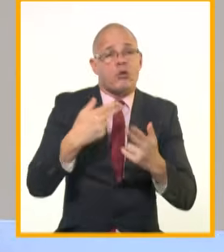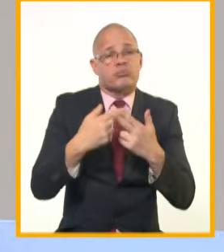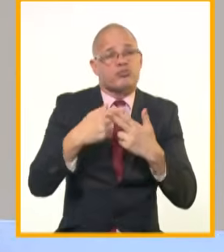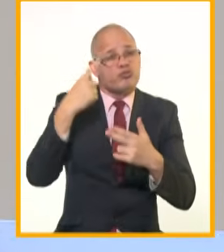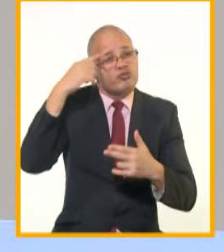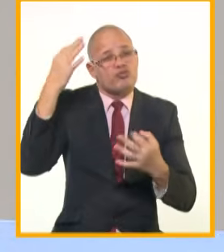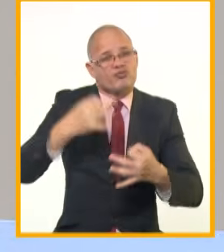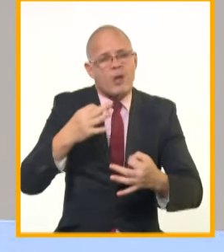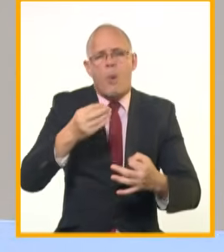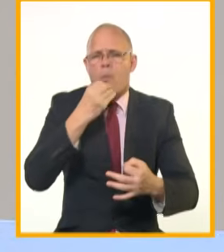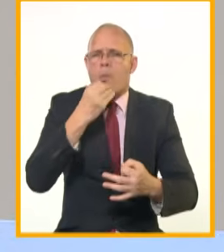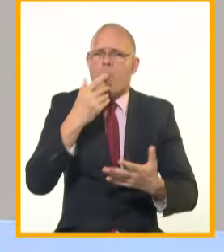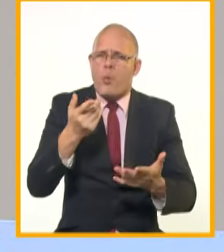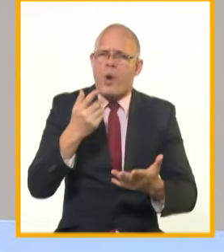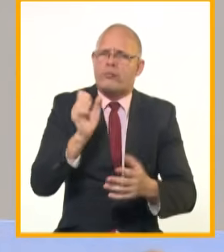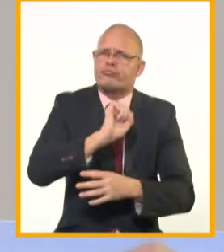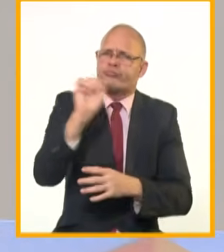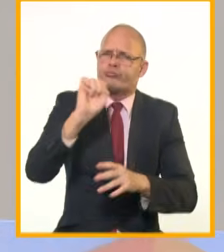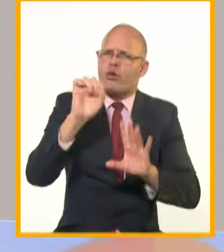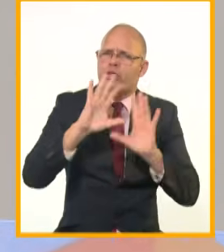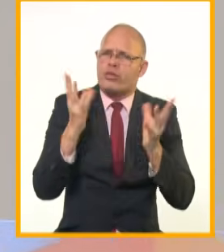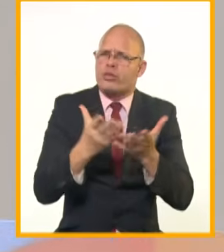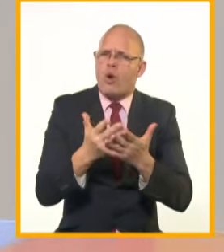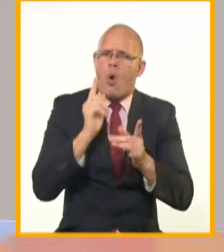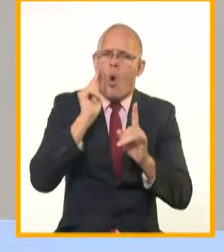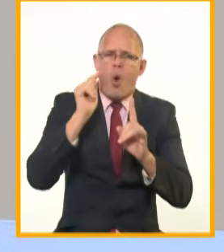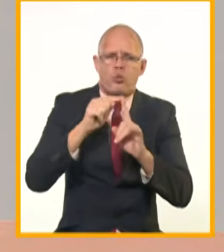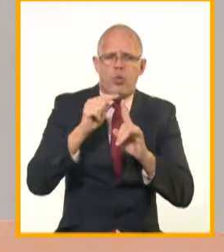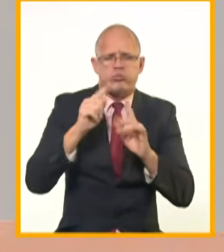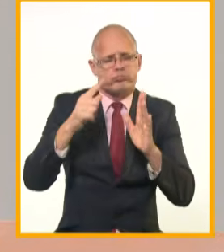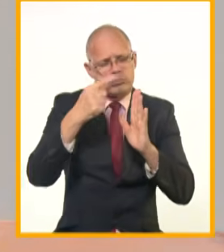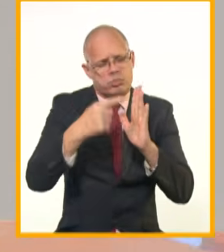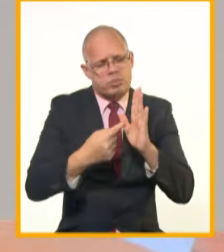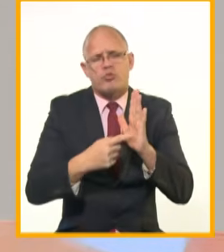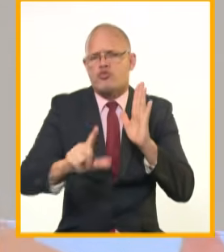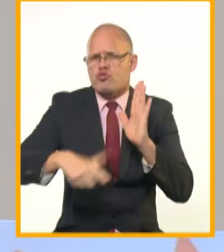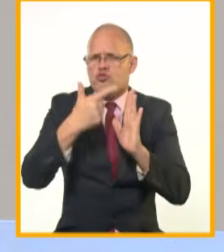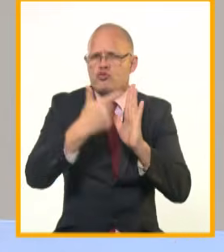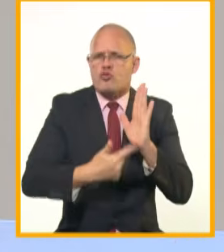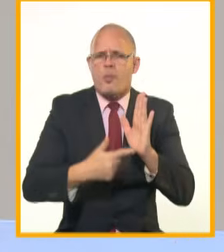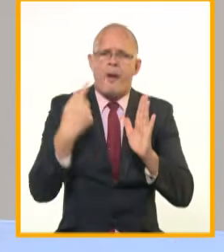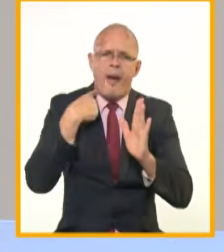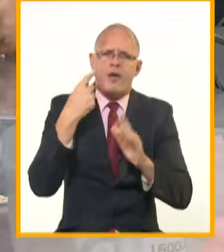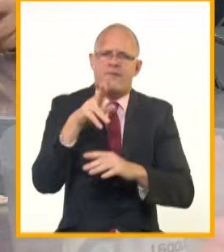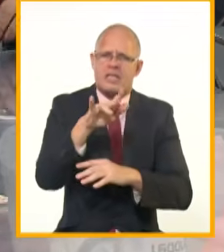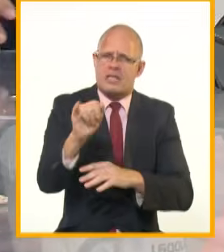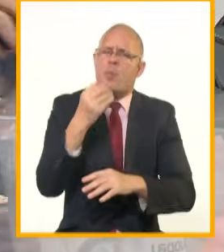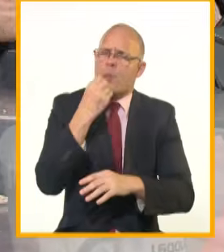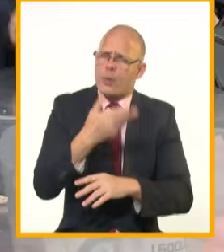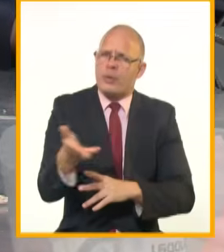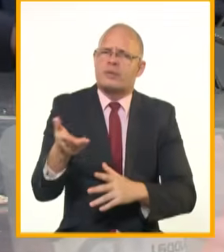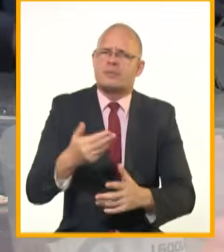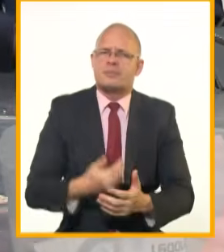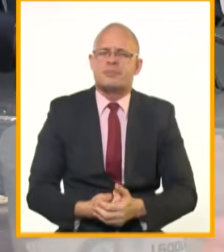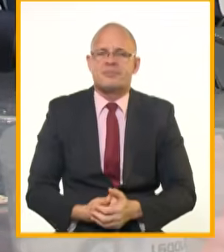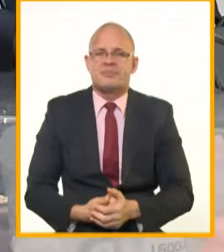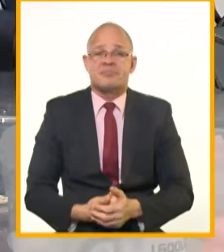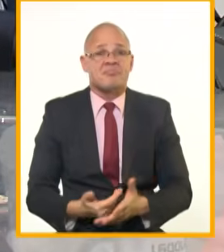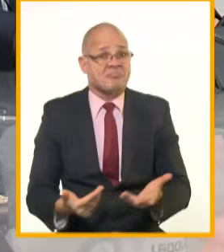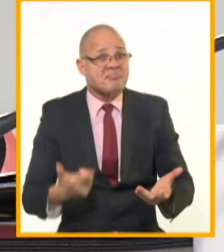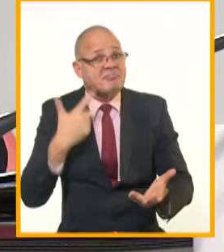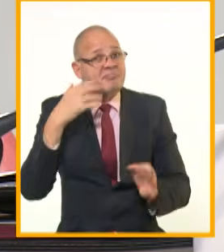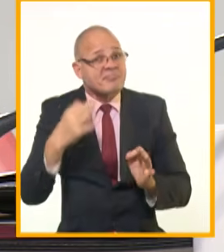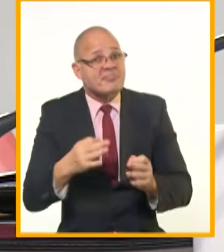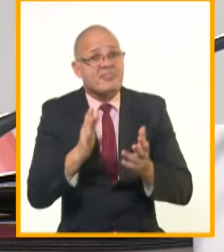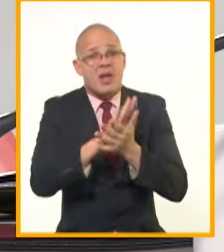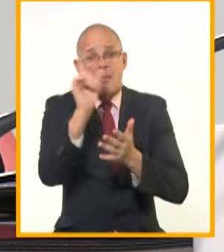es posible lograr los propósitos que nos hemos hecho para este año 2026. Bueno, pues la provincia más joven de Cuba llegó a sus 15